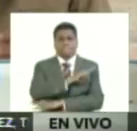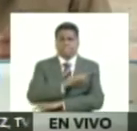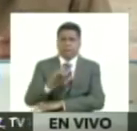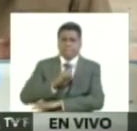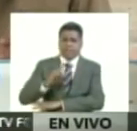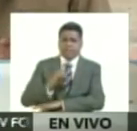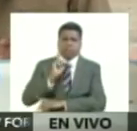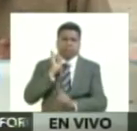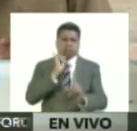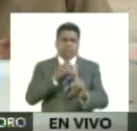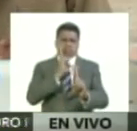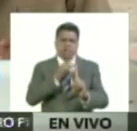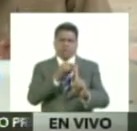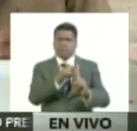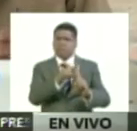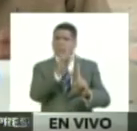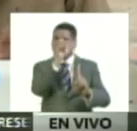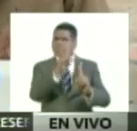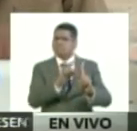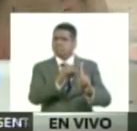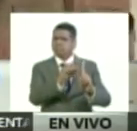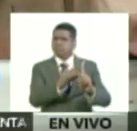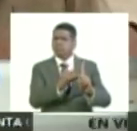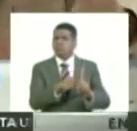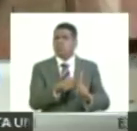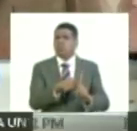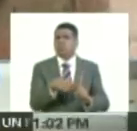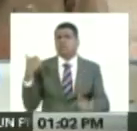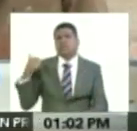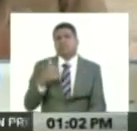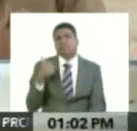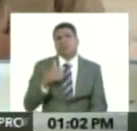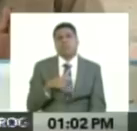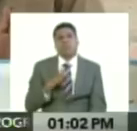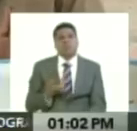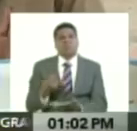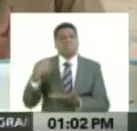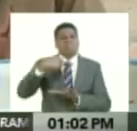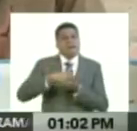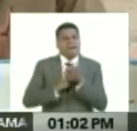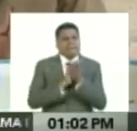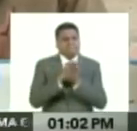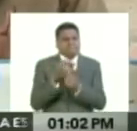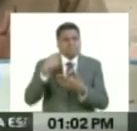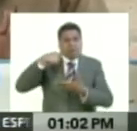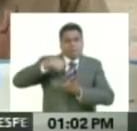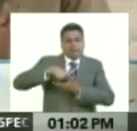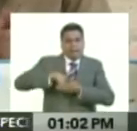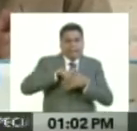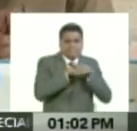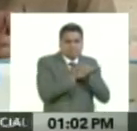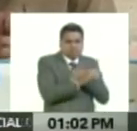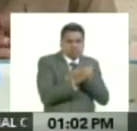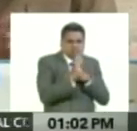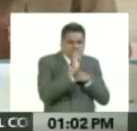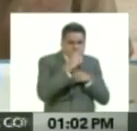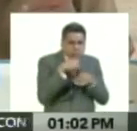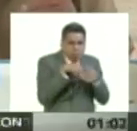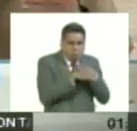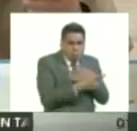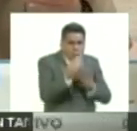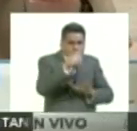los altos dirigentes de la MUT sobre recepción de sobornos. Eso es un delito. Por noticia crimini,